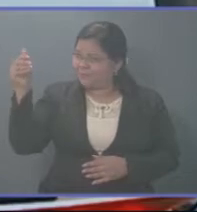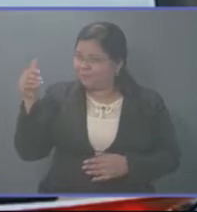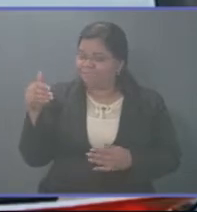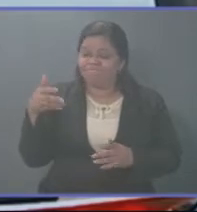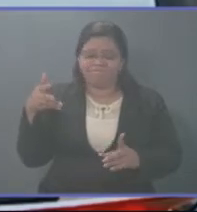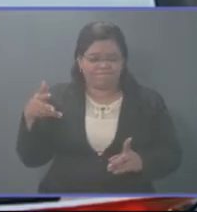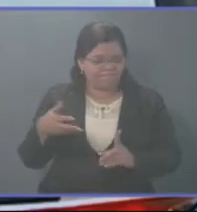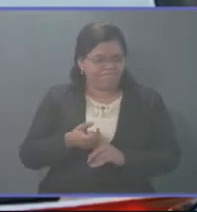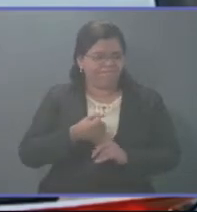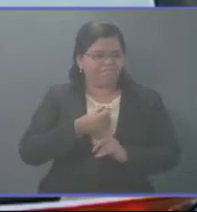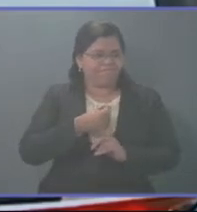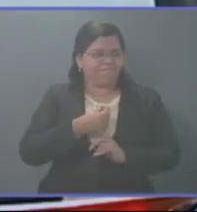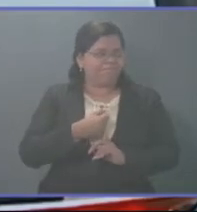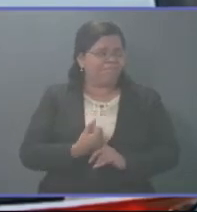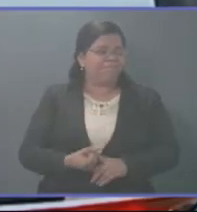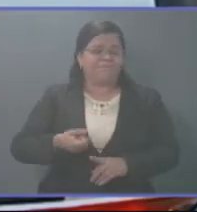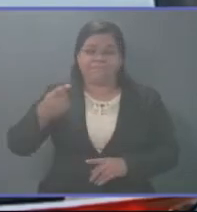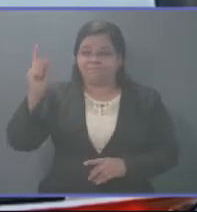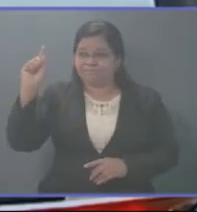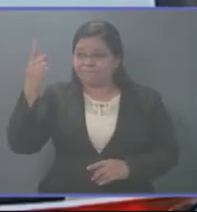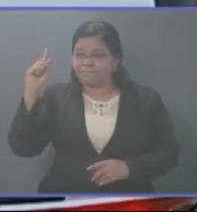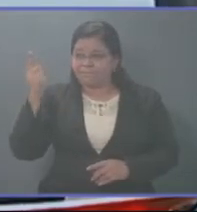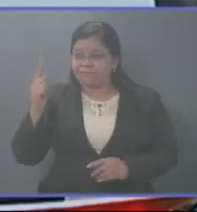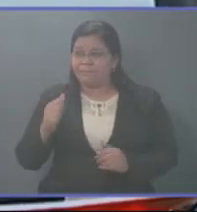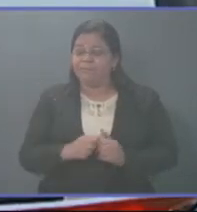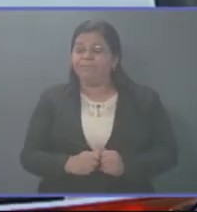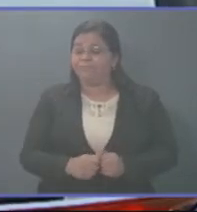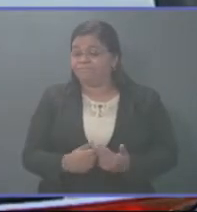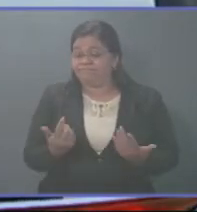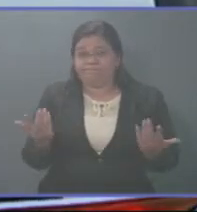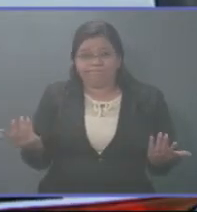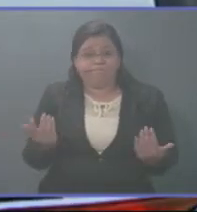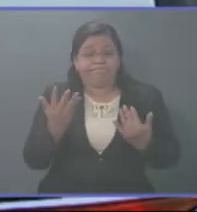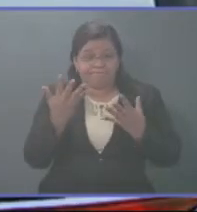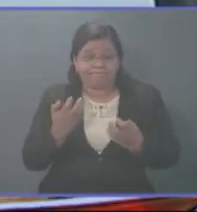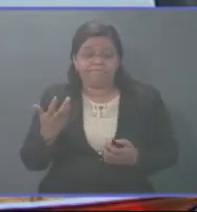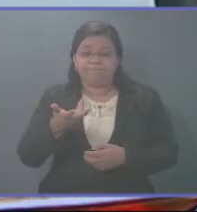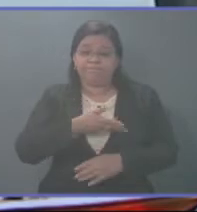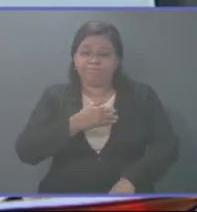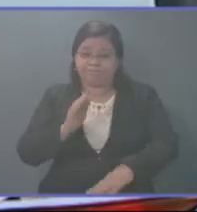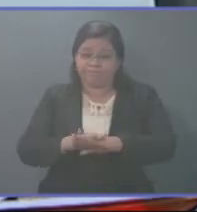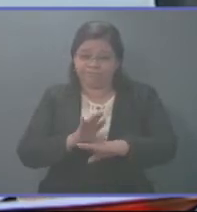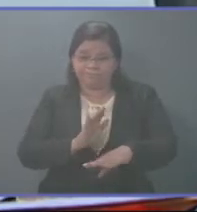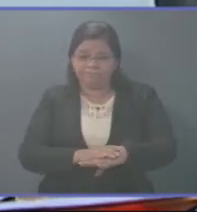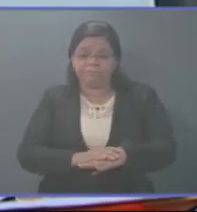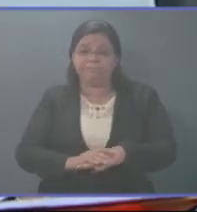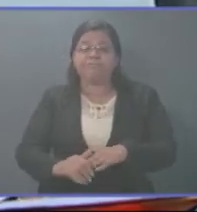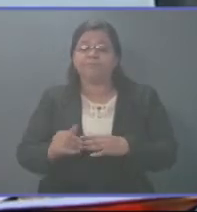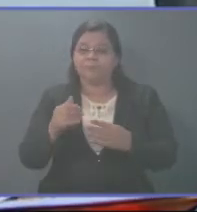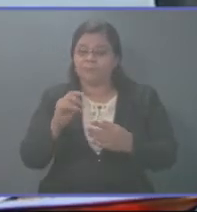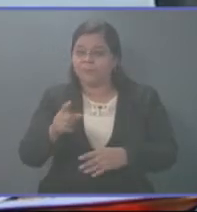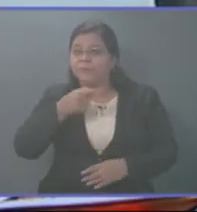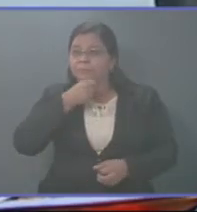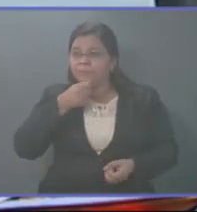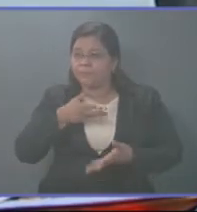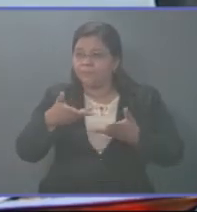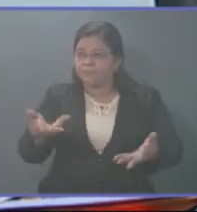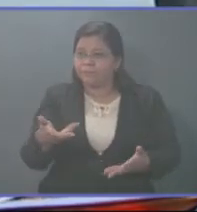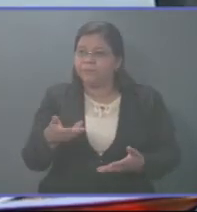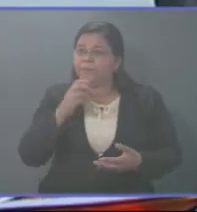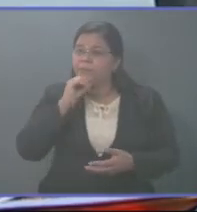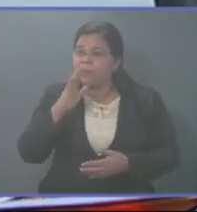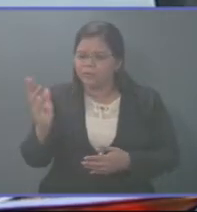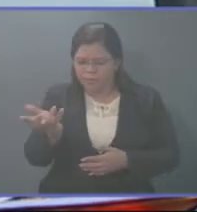objetividad. Maestros y maestras, yo nada más quiero recordar un eslogan de campaña que todos